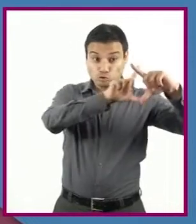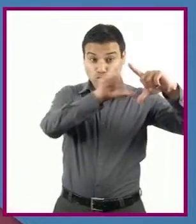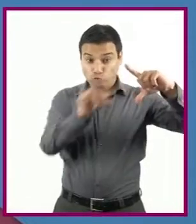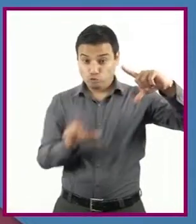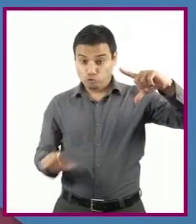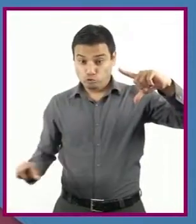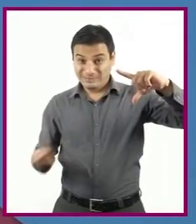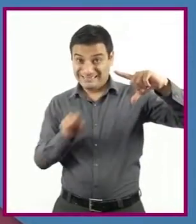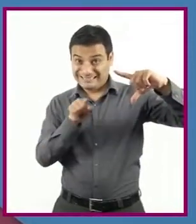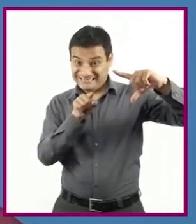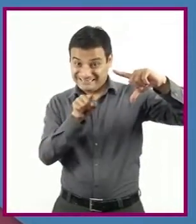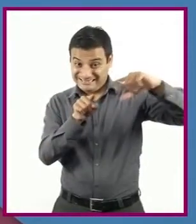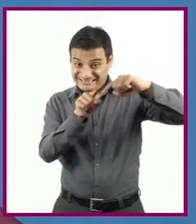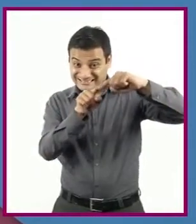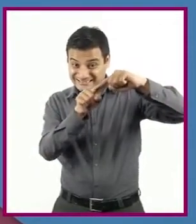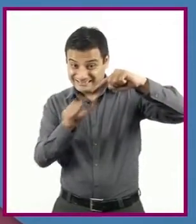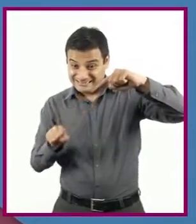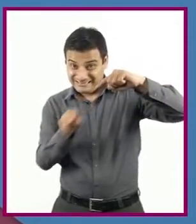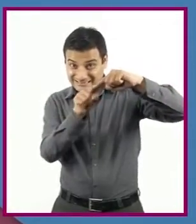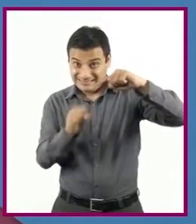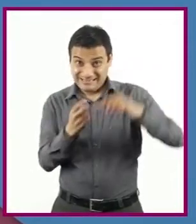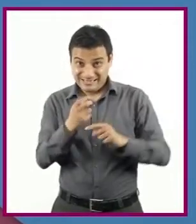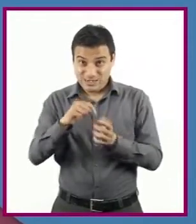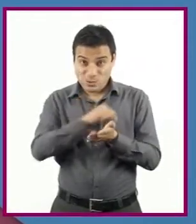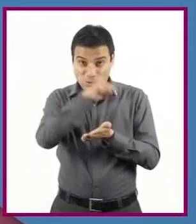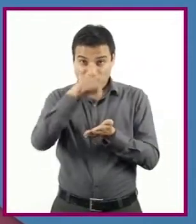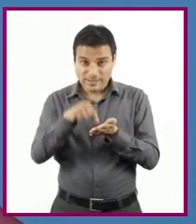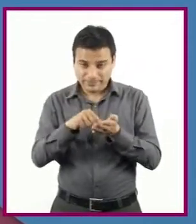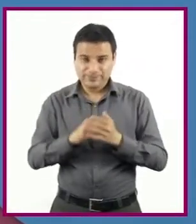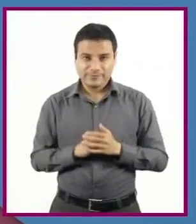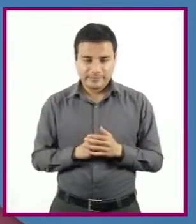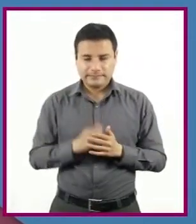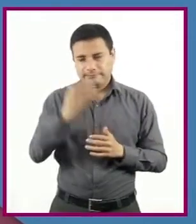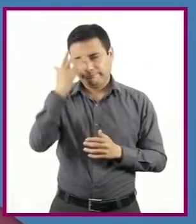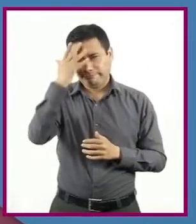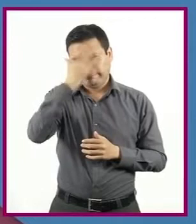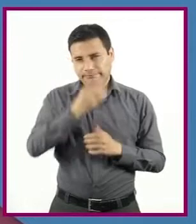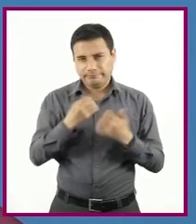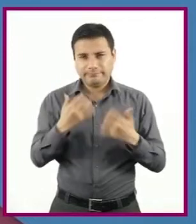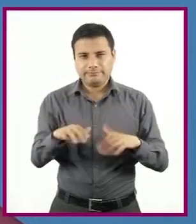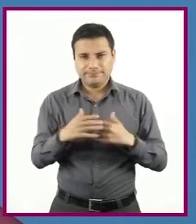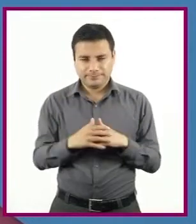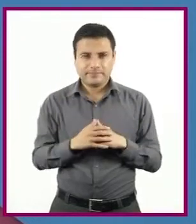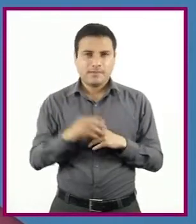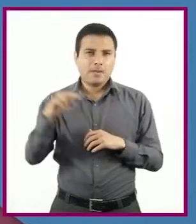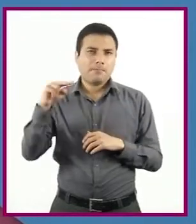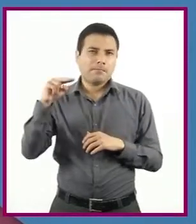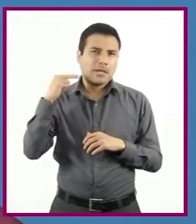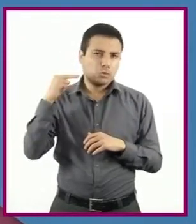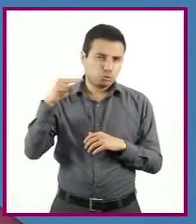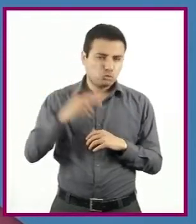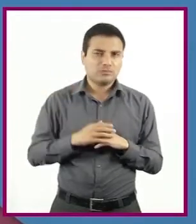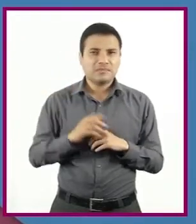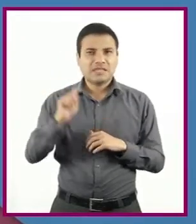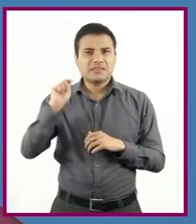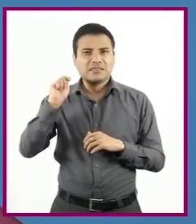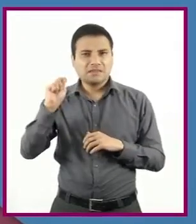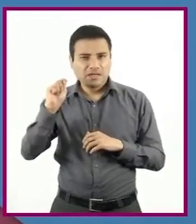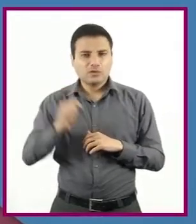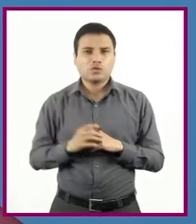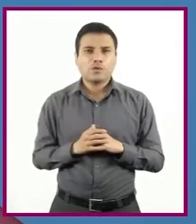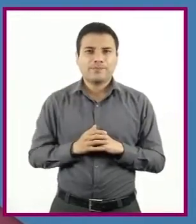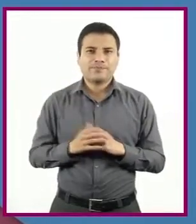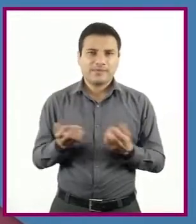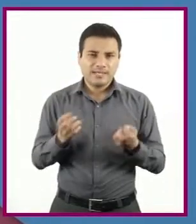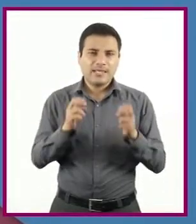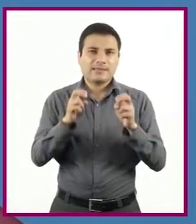diversas culturas. Esta región abarcó la totalidad del actual estado de Veracruz y partes de Tabasco, Tamaulipas,